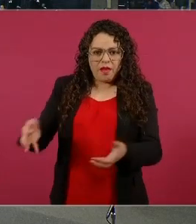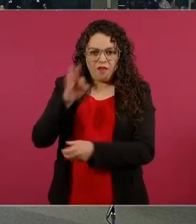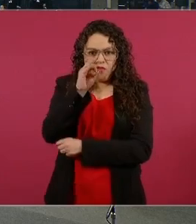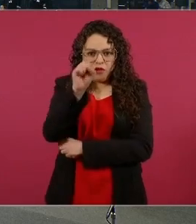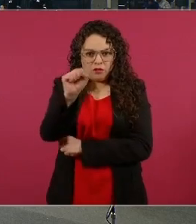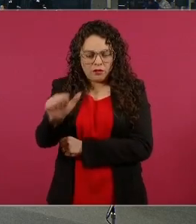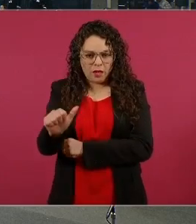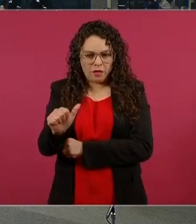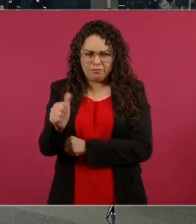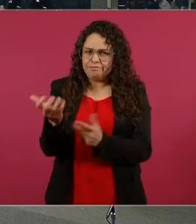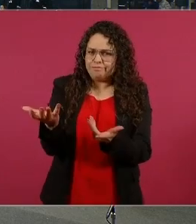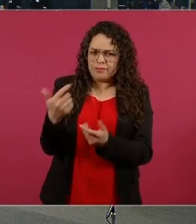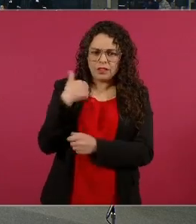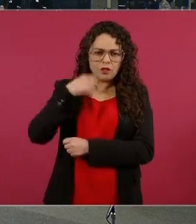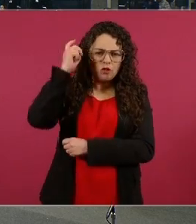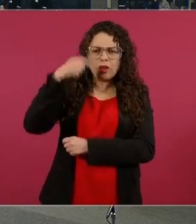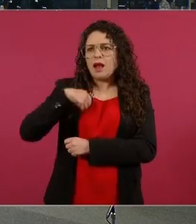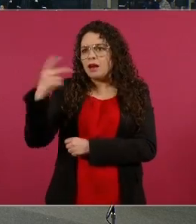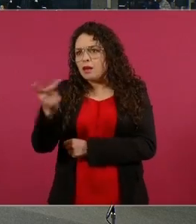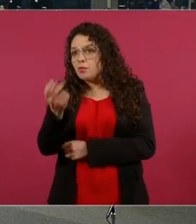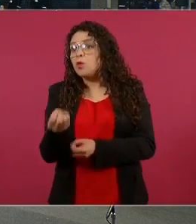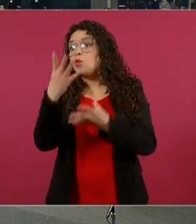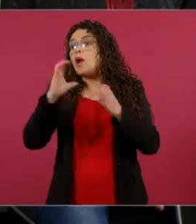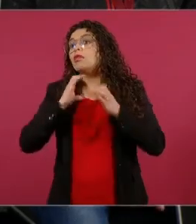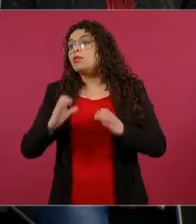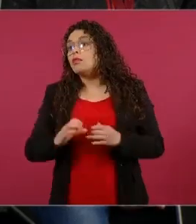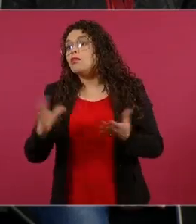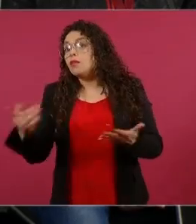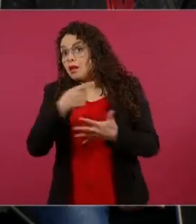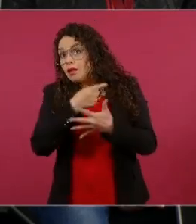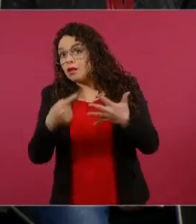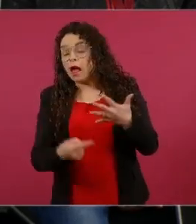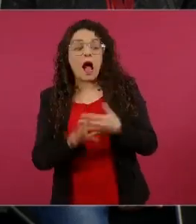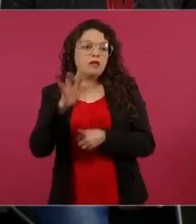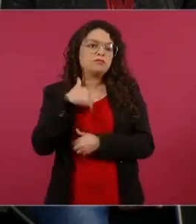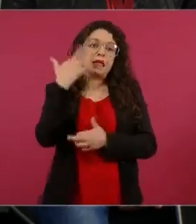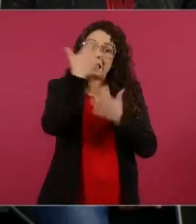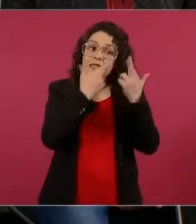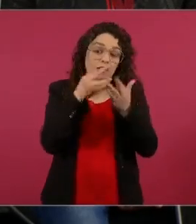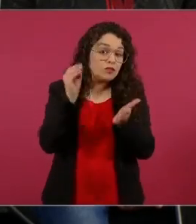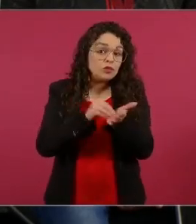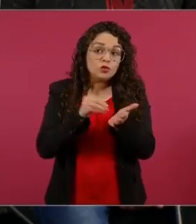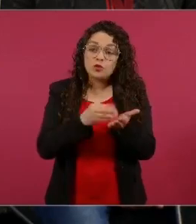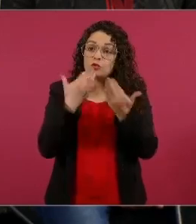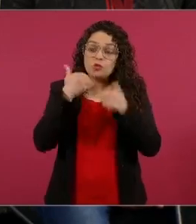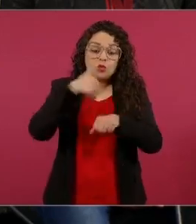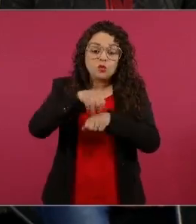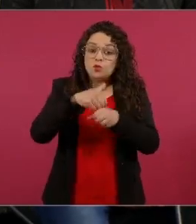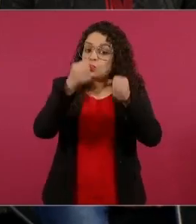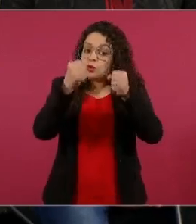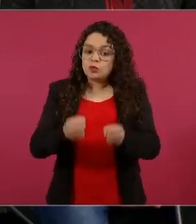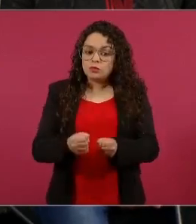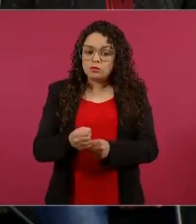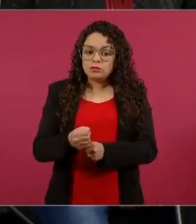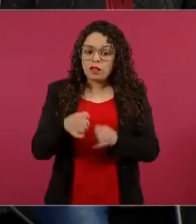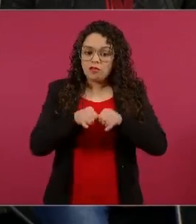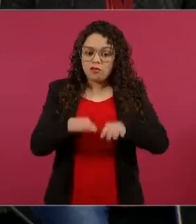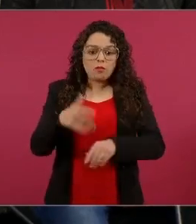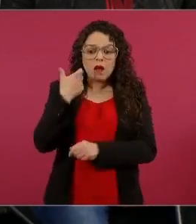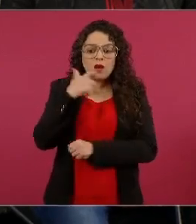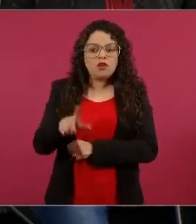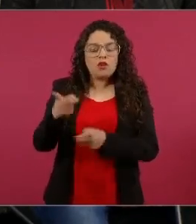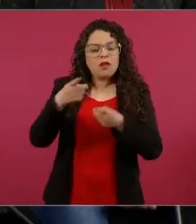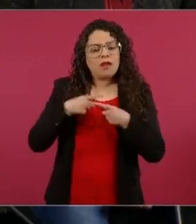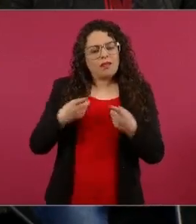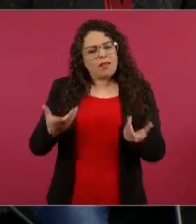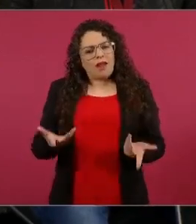días les pregunto Qué pasó Cuántos cuerpos erán no estamos revisando estamos O sea no no quieren dar información y eso